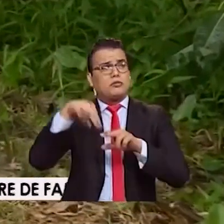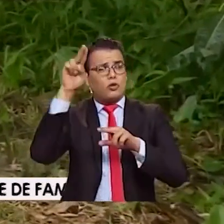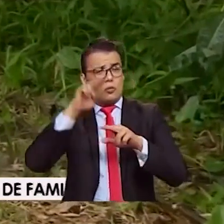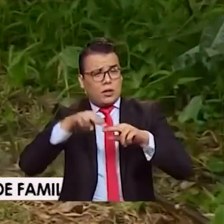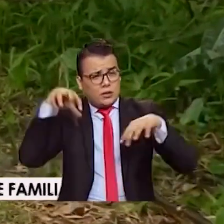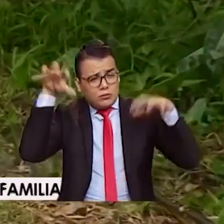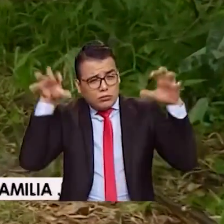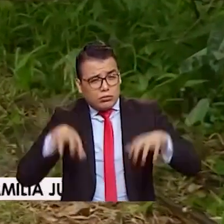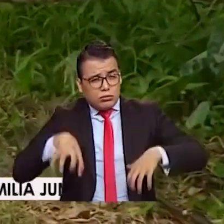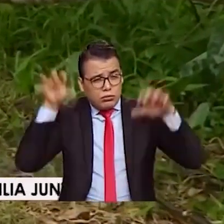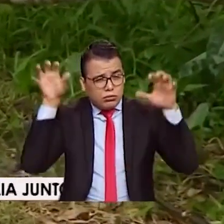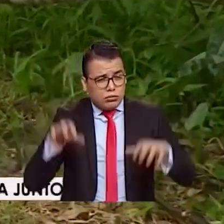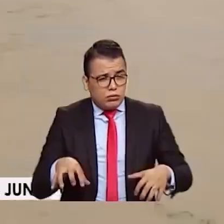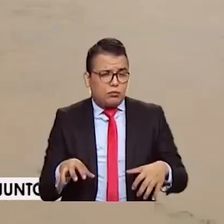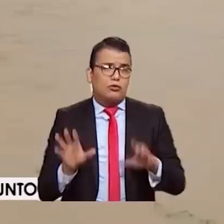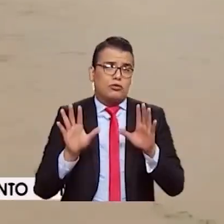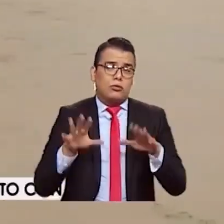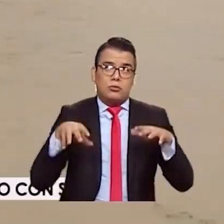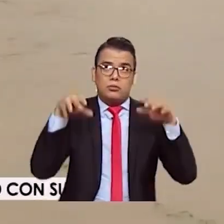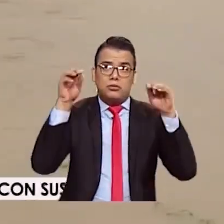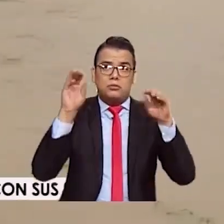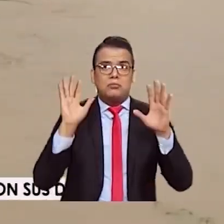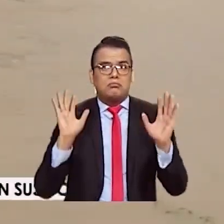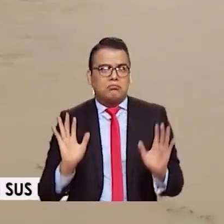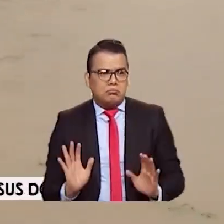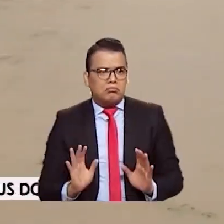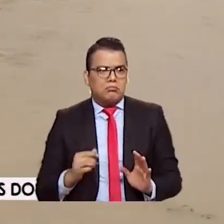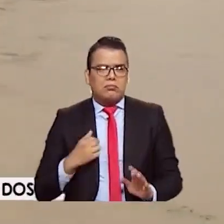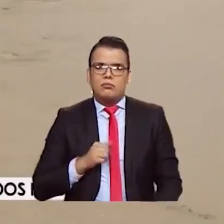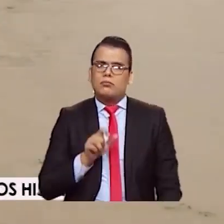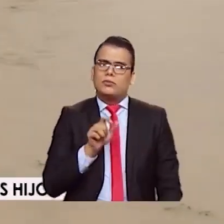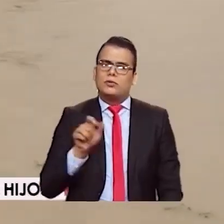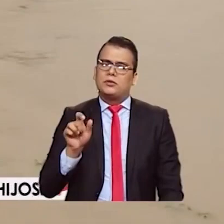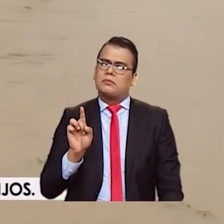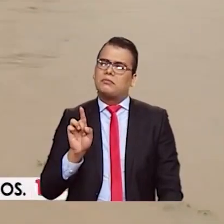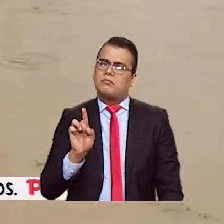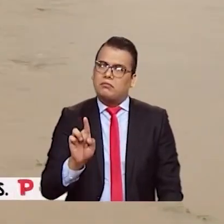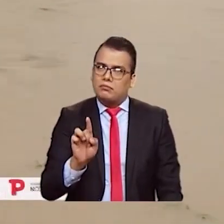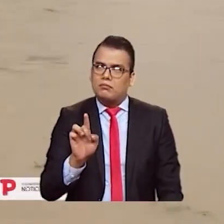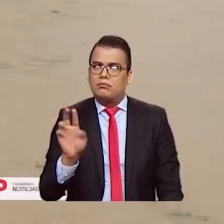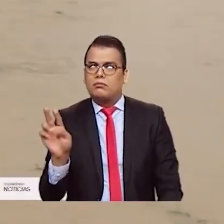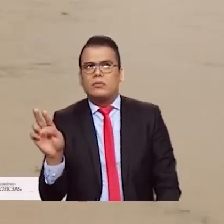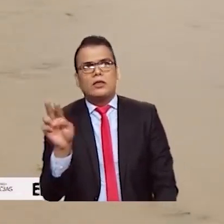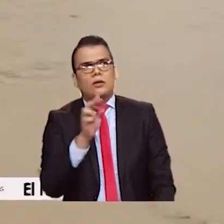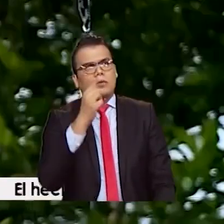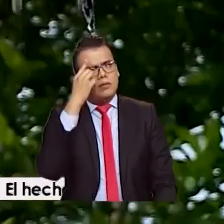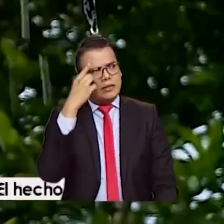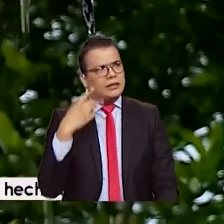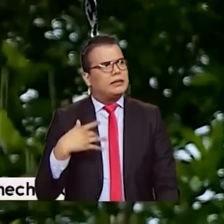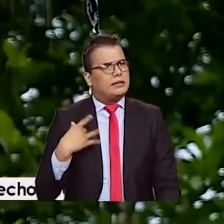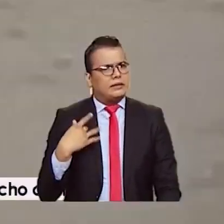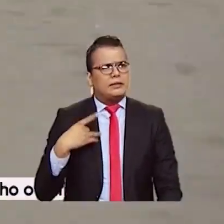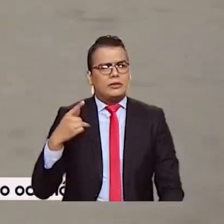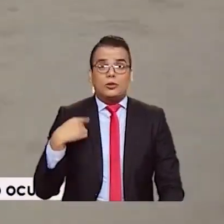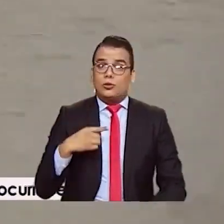quienes avanzábamos en este trasegar de frente con este Amazonas, el espíritu fue transformándose a medida que se iba avanzando.